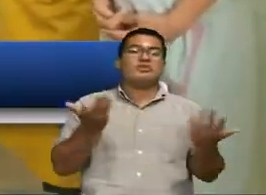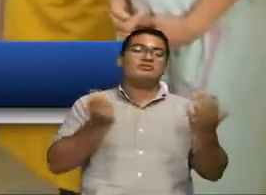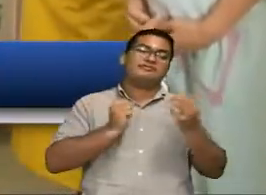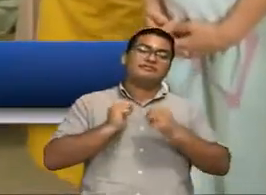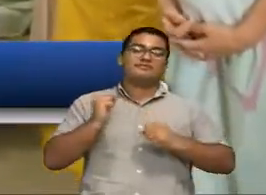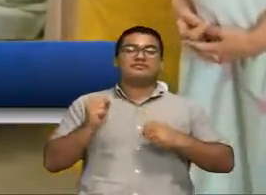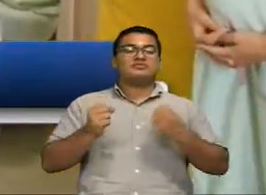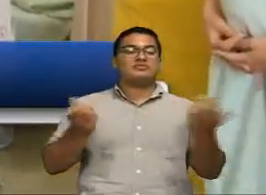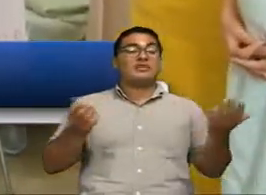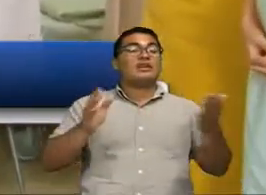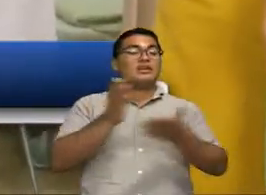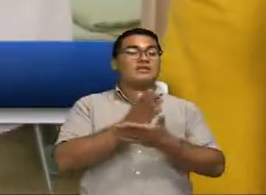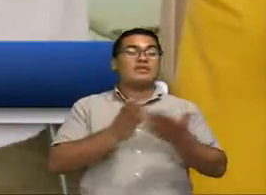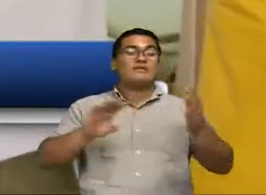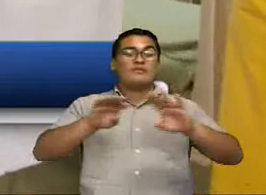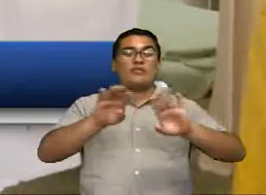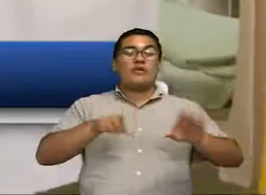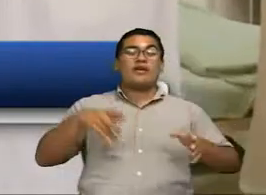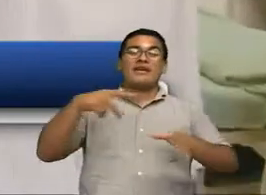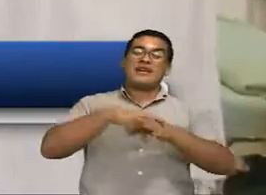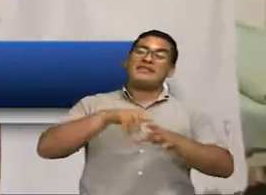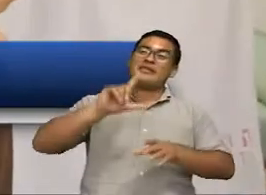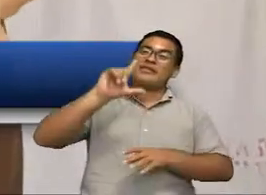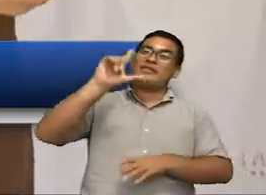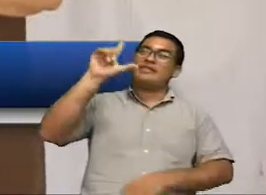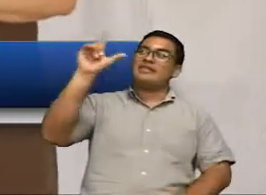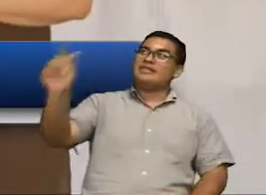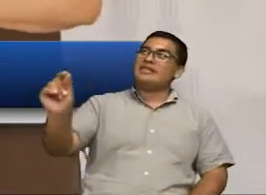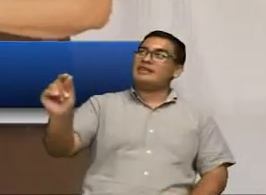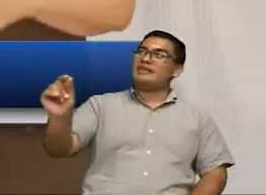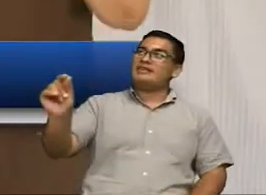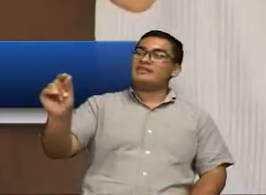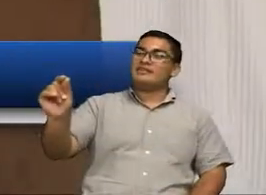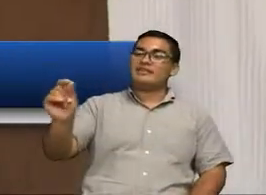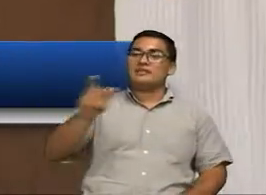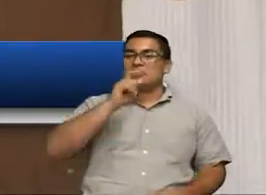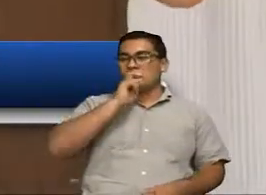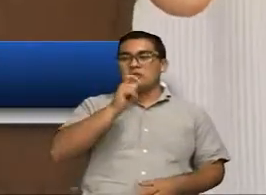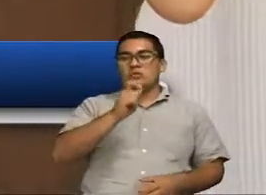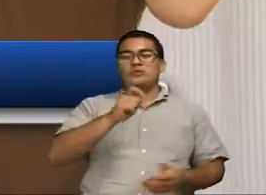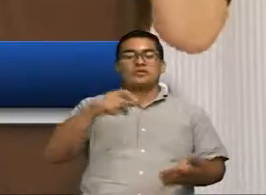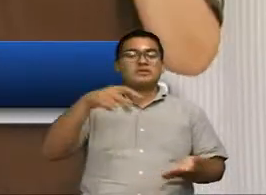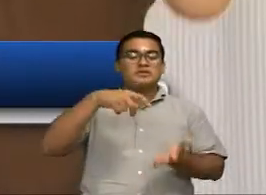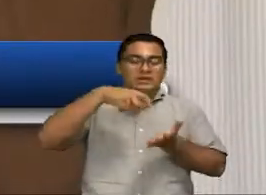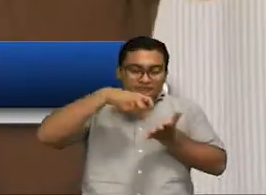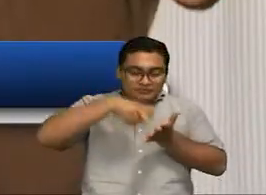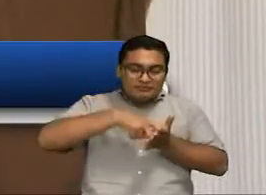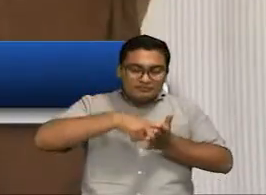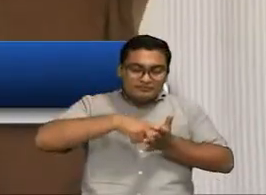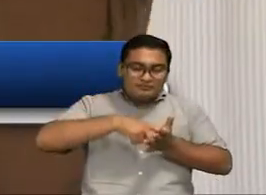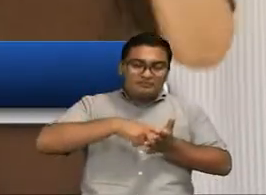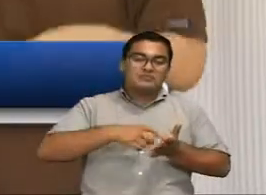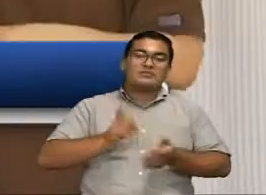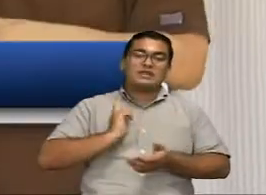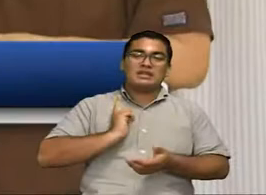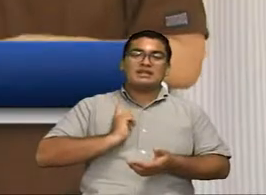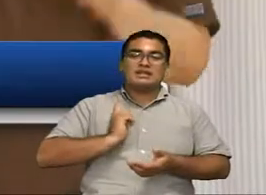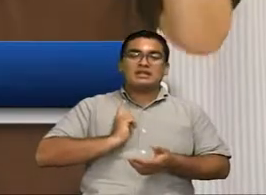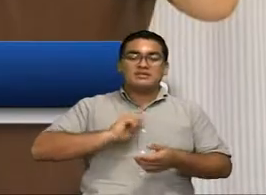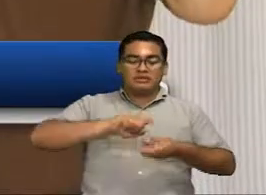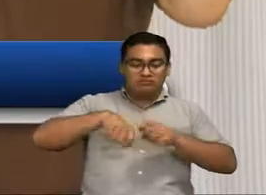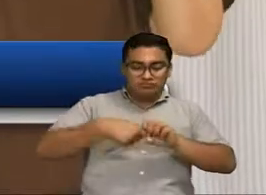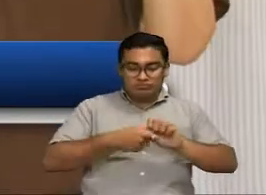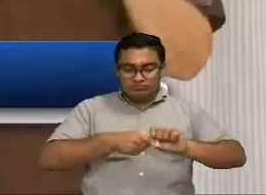sobre todo las pacientes del campo, que vienen, que están de cuclilla, o tenemos en el expulsivo unos amarres